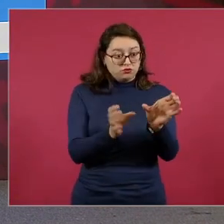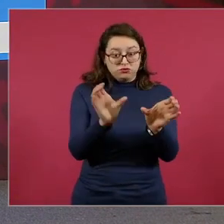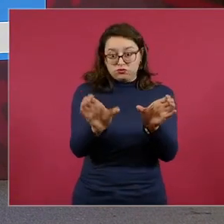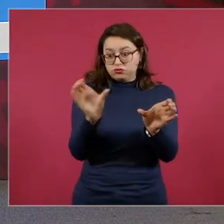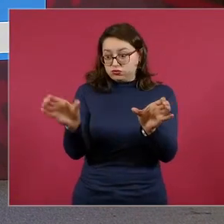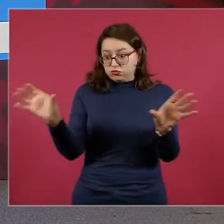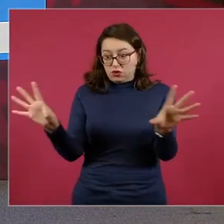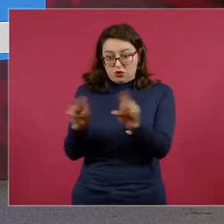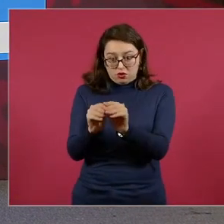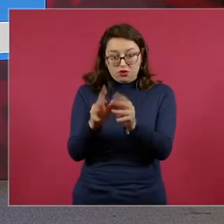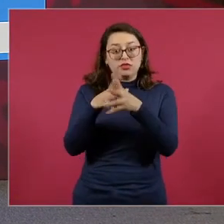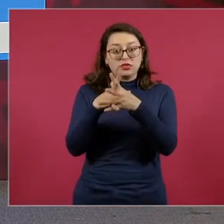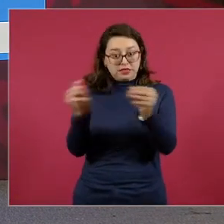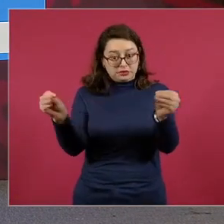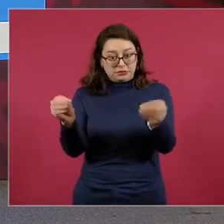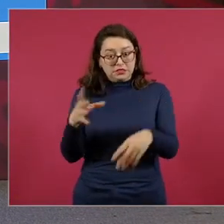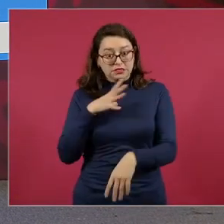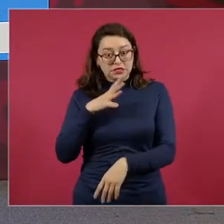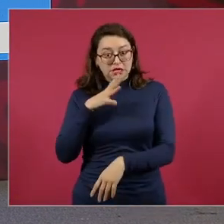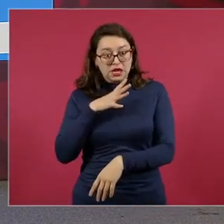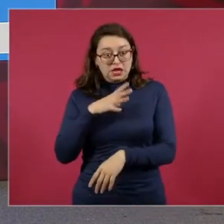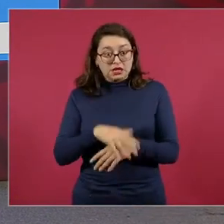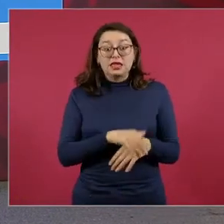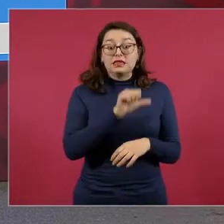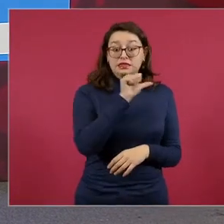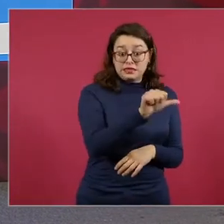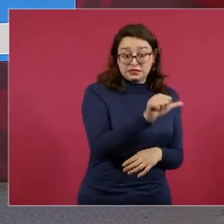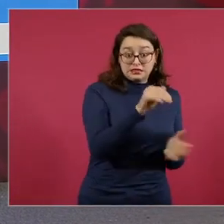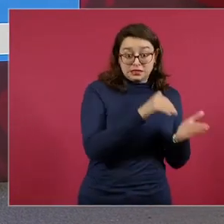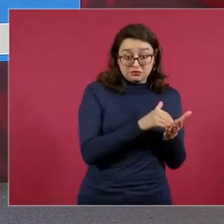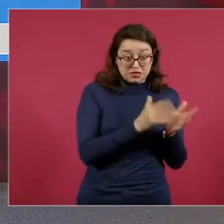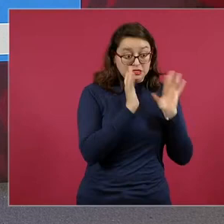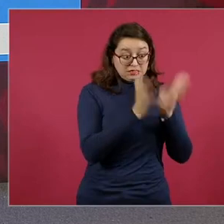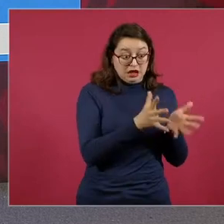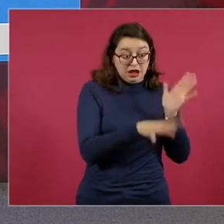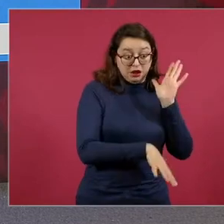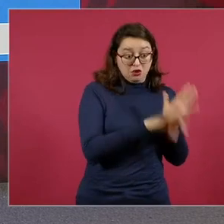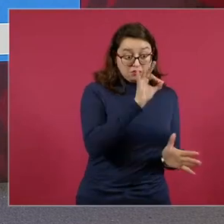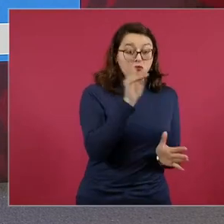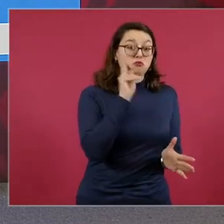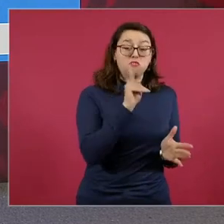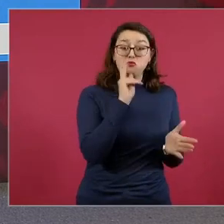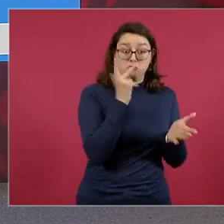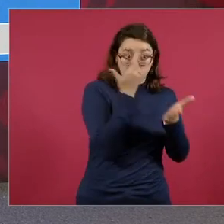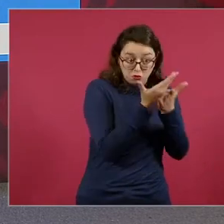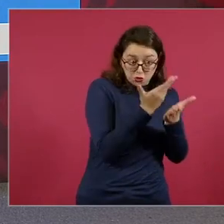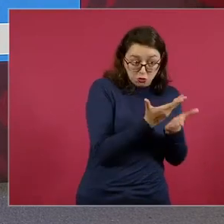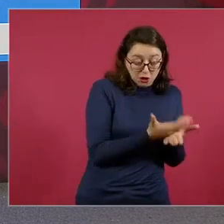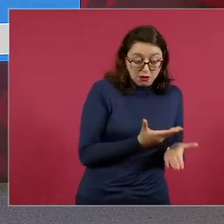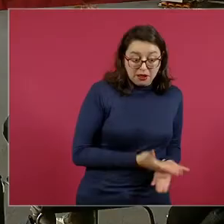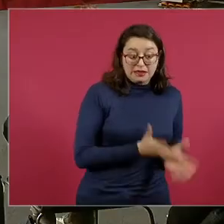Son las 90. Sí, porque esto, porque aquí tenemos pruebas de vida.